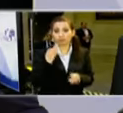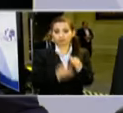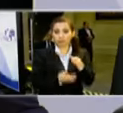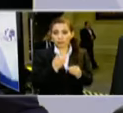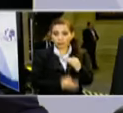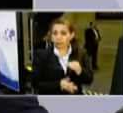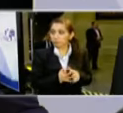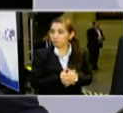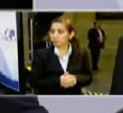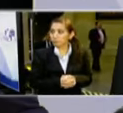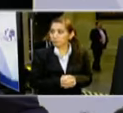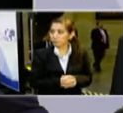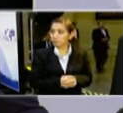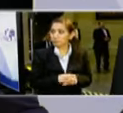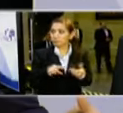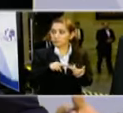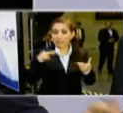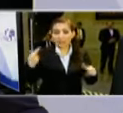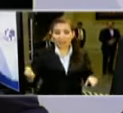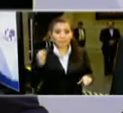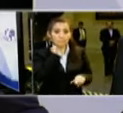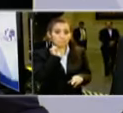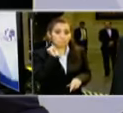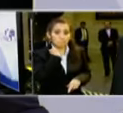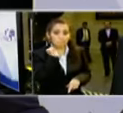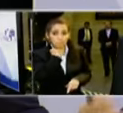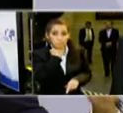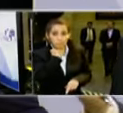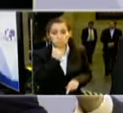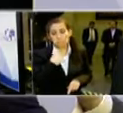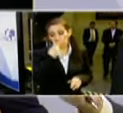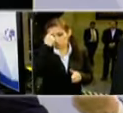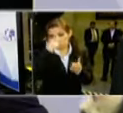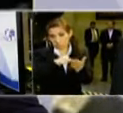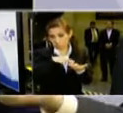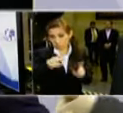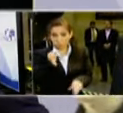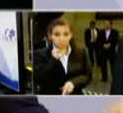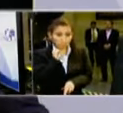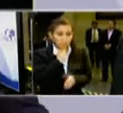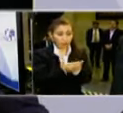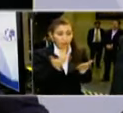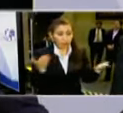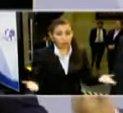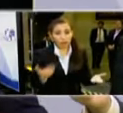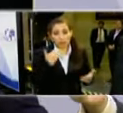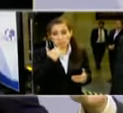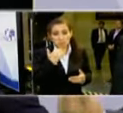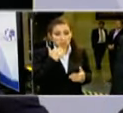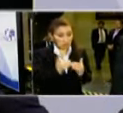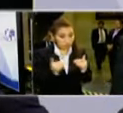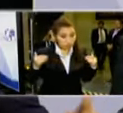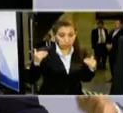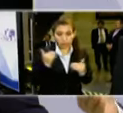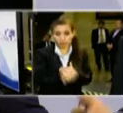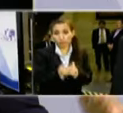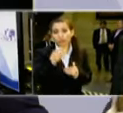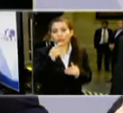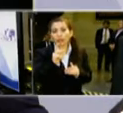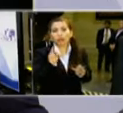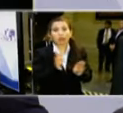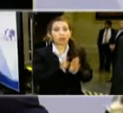Finalmente, la relación con el Senado. Yo creo que la relación con el Senado hoy se da un muy buen paso, pero